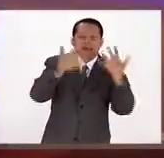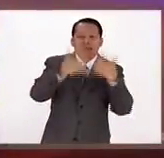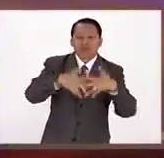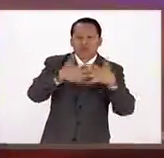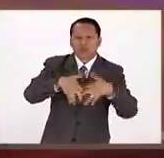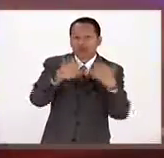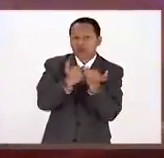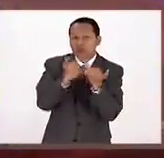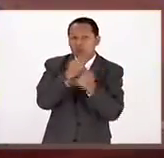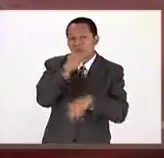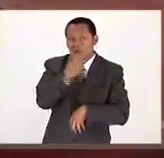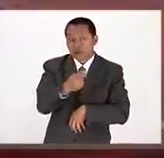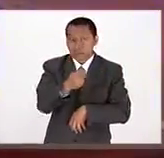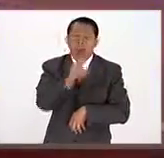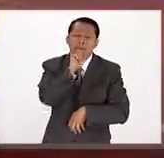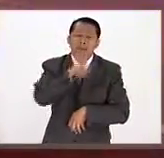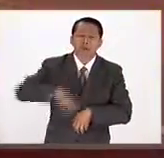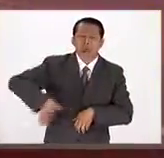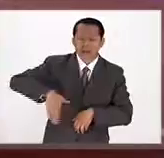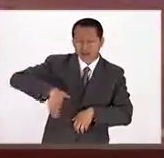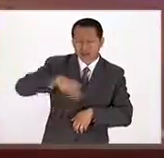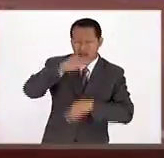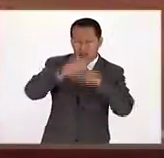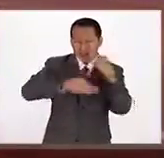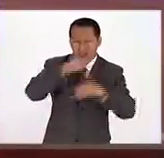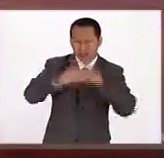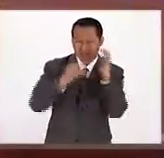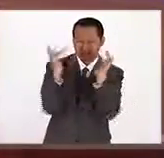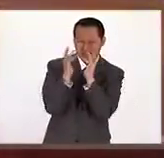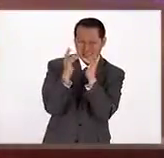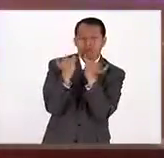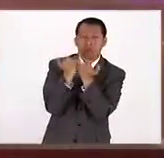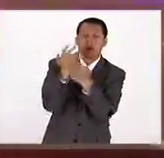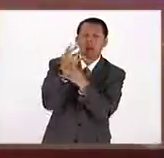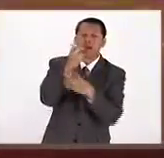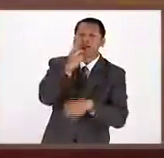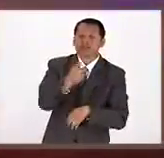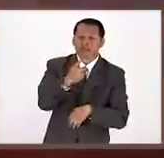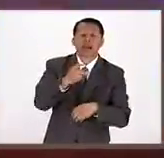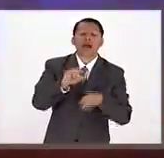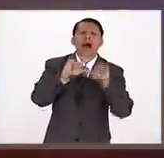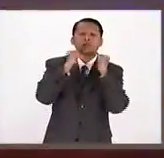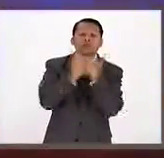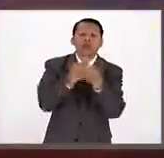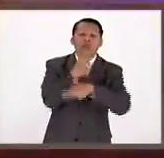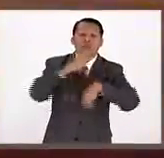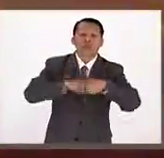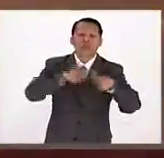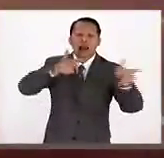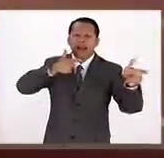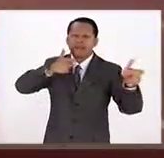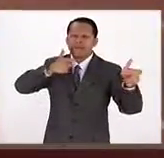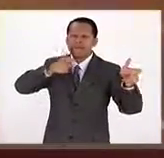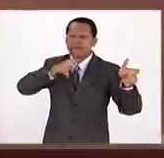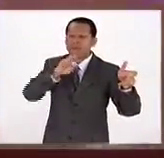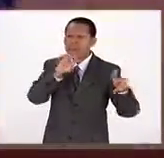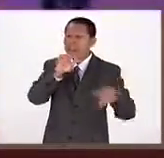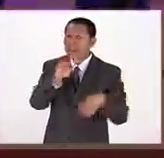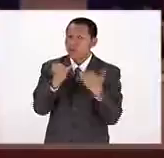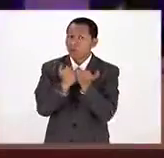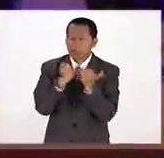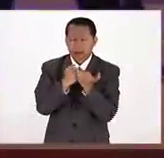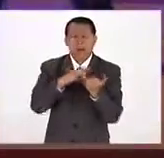hemos dicho también, y tu corresponsal lo contó muy bien, de la Asociación Nacional del Rifle, que además, si bien es cierto, tiene vínculos importantes